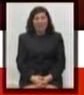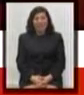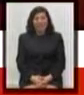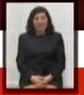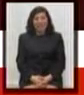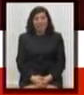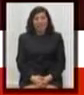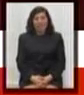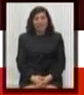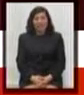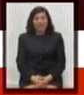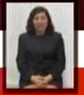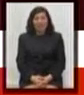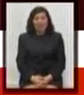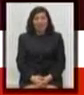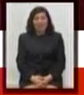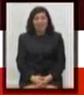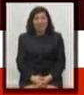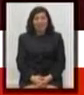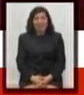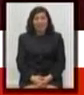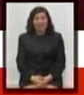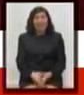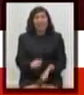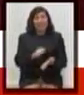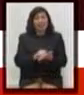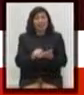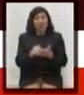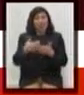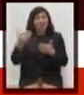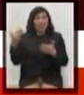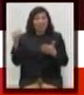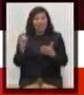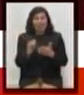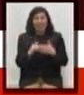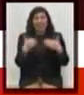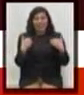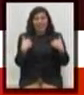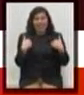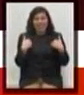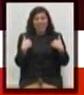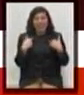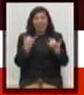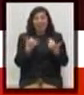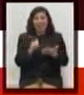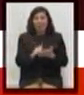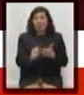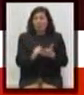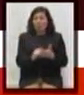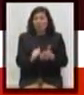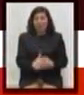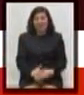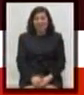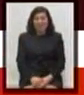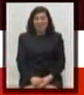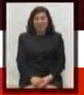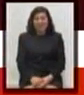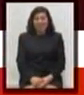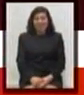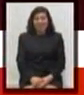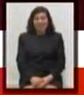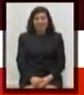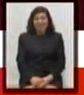misma cosa, pues. Los escritores que escribieron los antiguos poemas y escritores que escribieron los nuevos poemas.